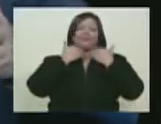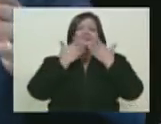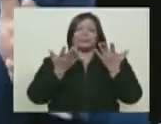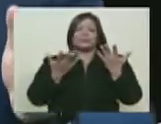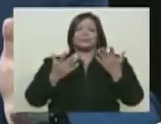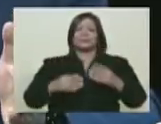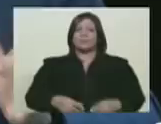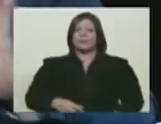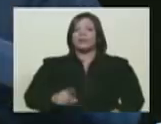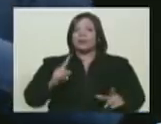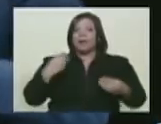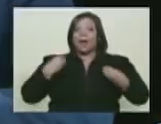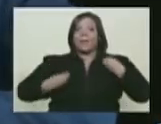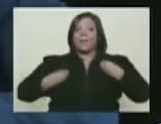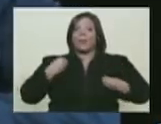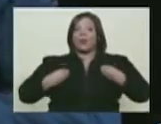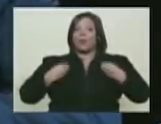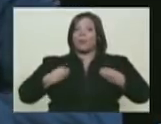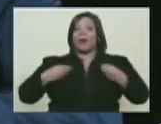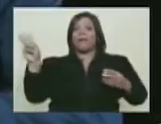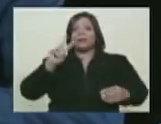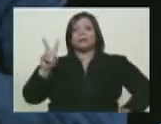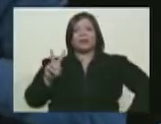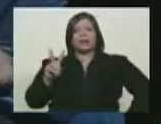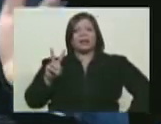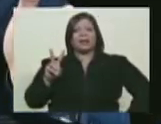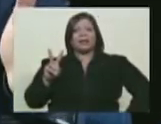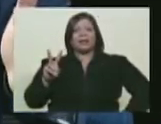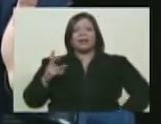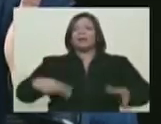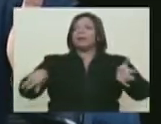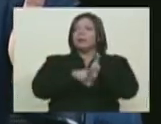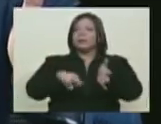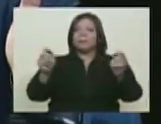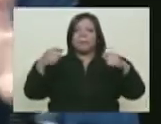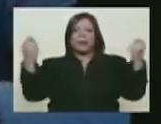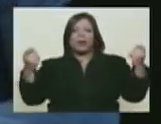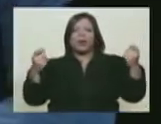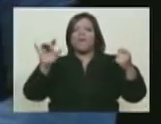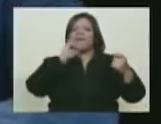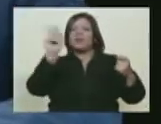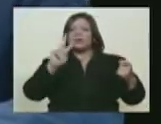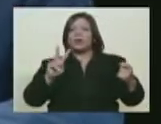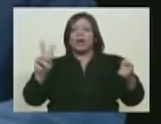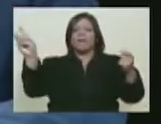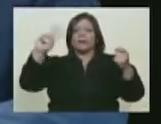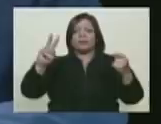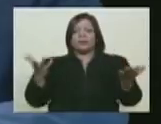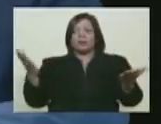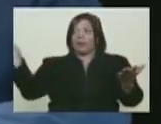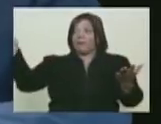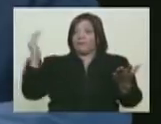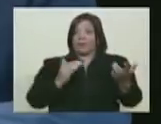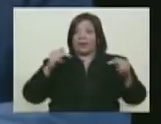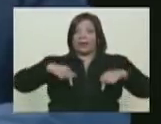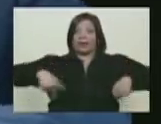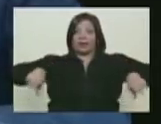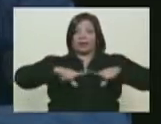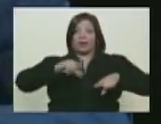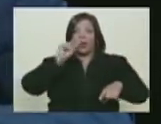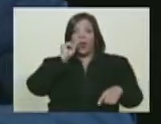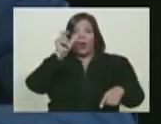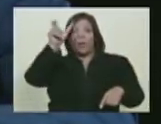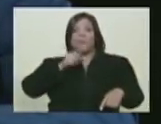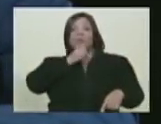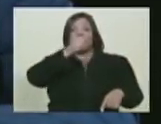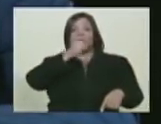están tan preocupados de Venezuela, chicos. Sí. Cada rato en los periódicos españoles. De hecho, está aquí en Venezuela, por cierto,